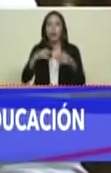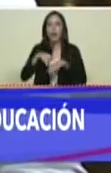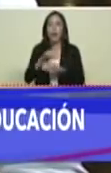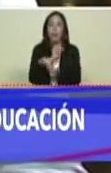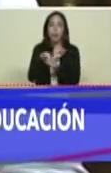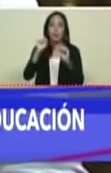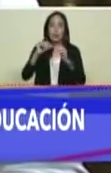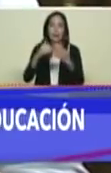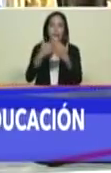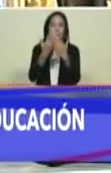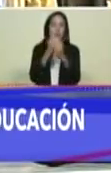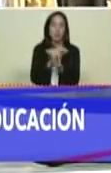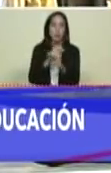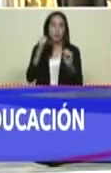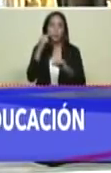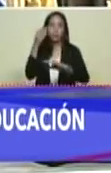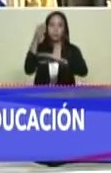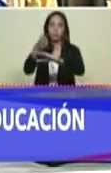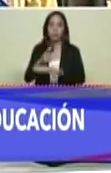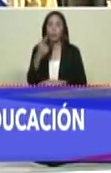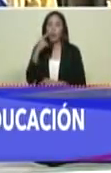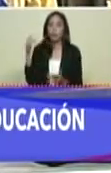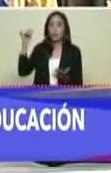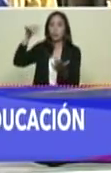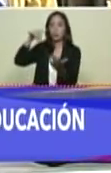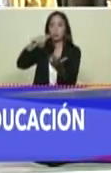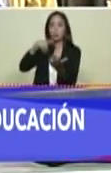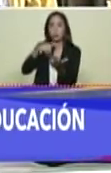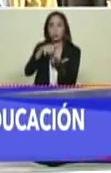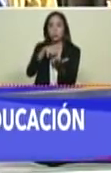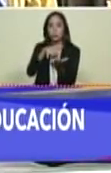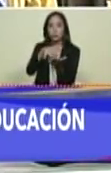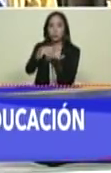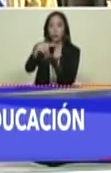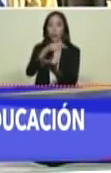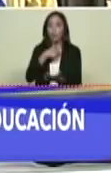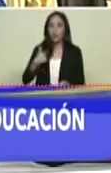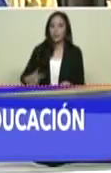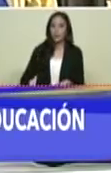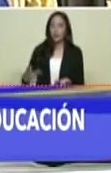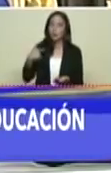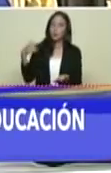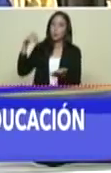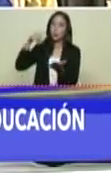la mañana. Mientras yo llegaba en el avión de la China,